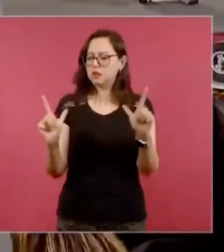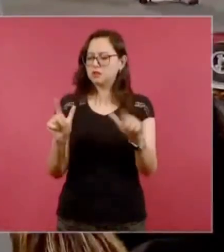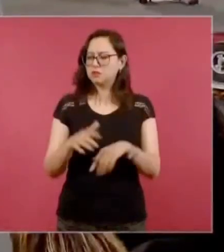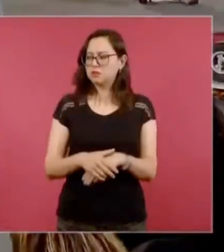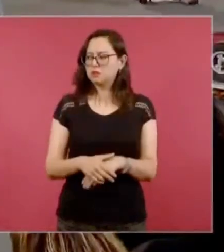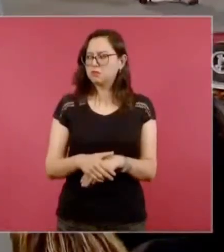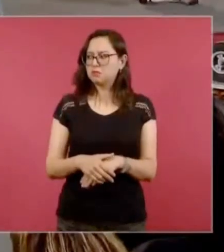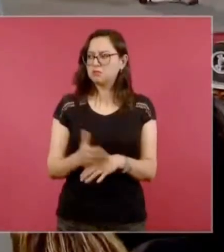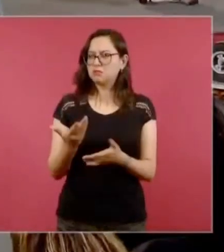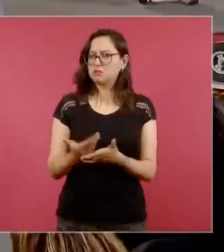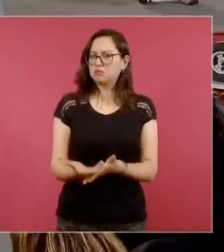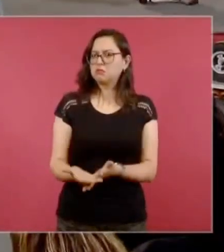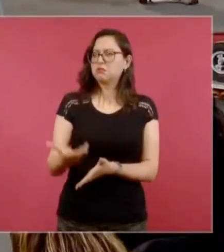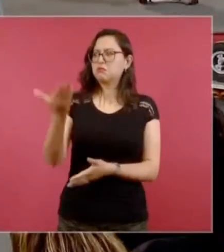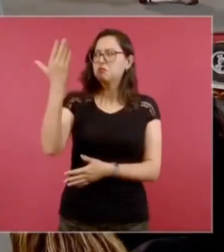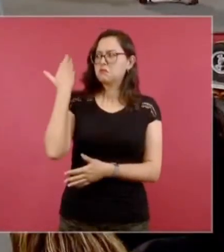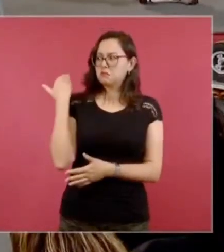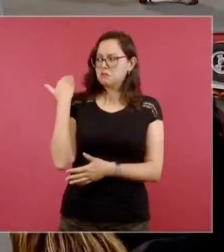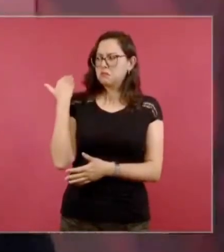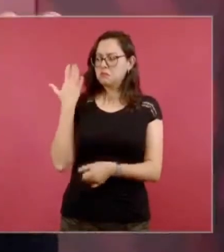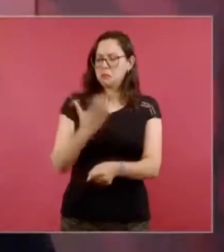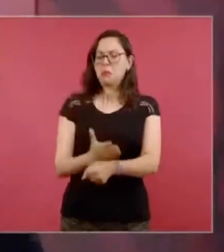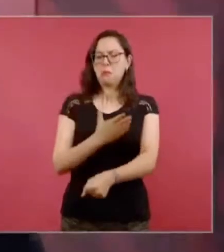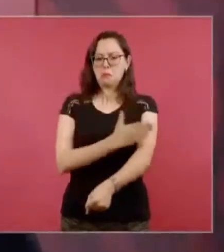porque todavía en la anterior